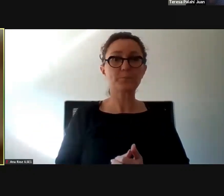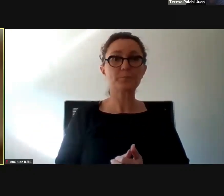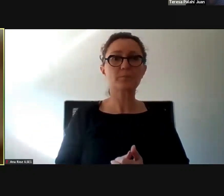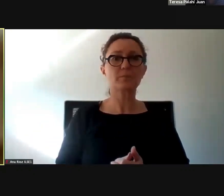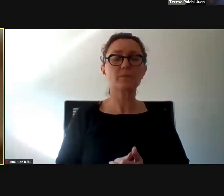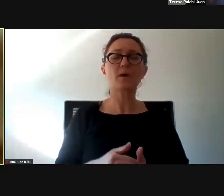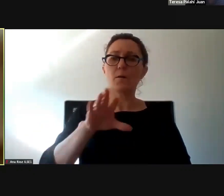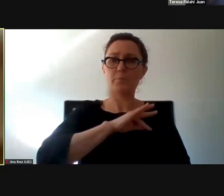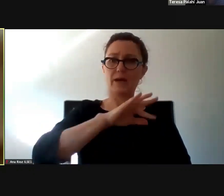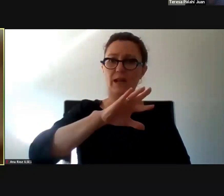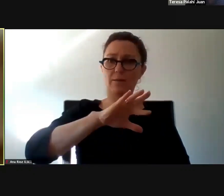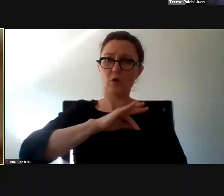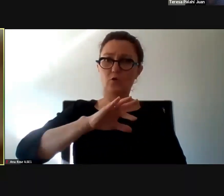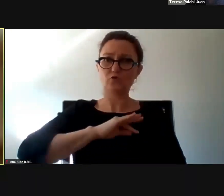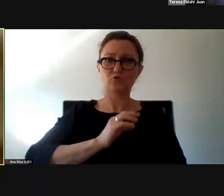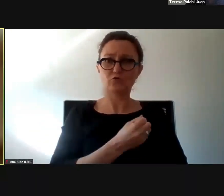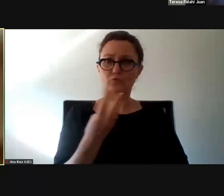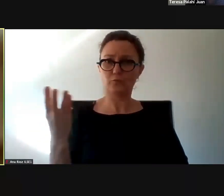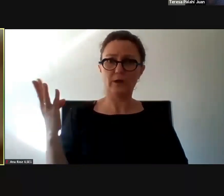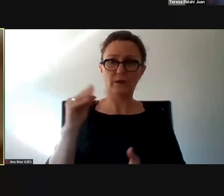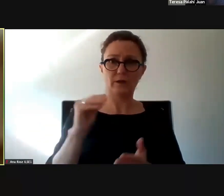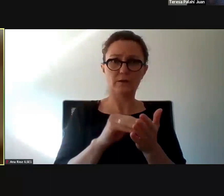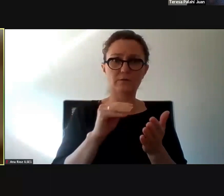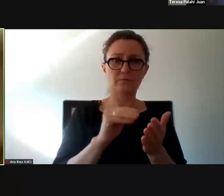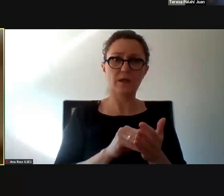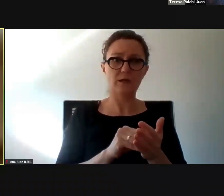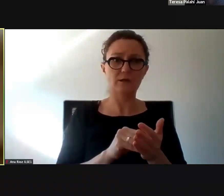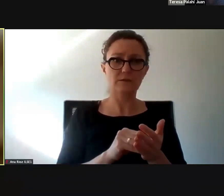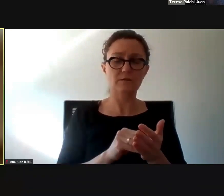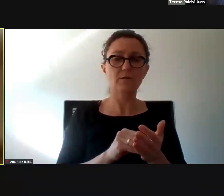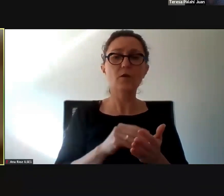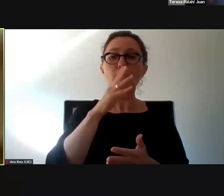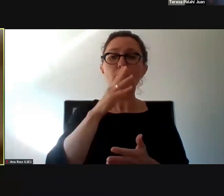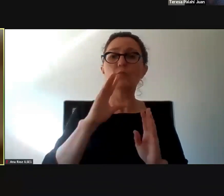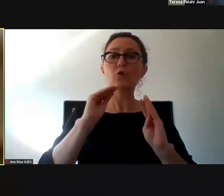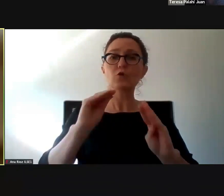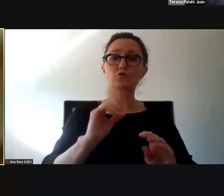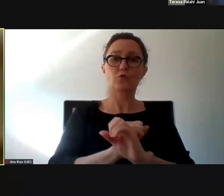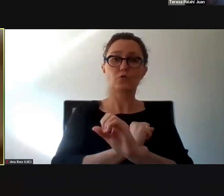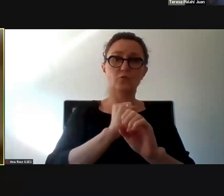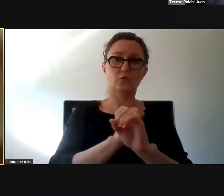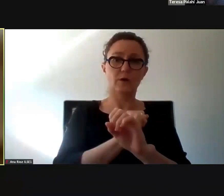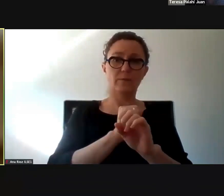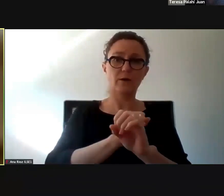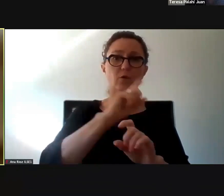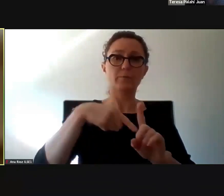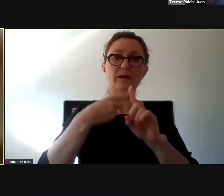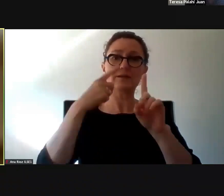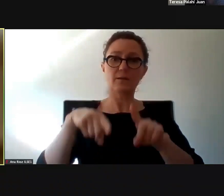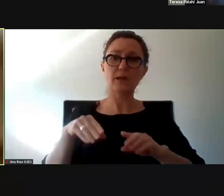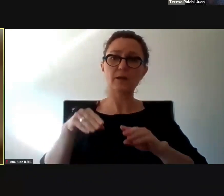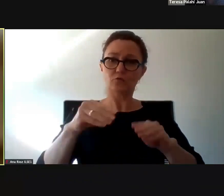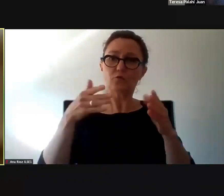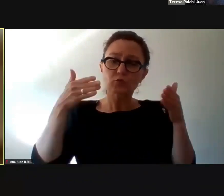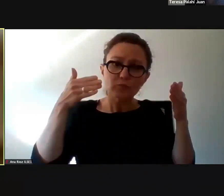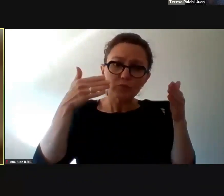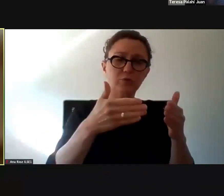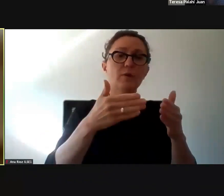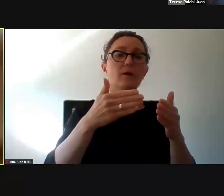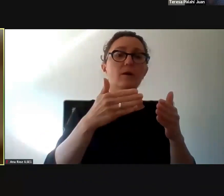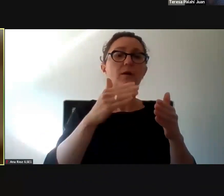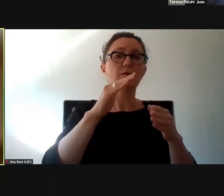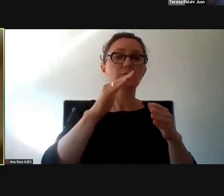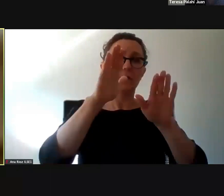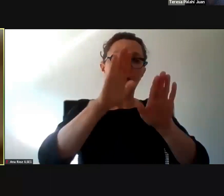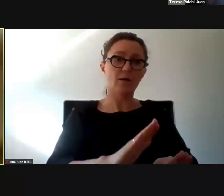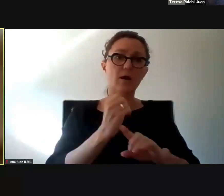numerosas ocasiones, merecidamente, por su trabajo y su implicación en favor de la igualdad y contra